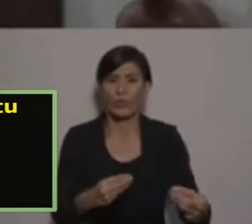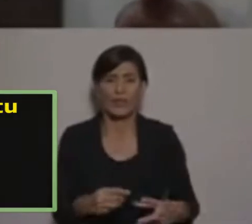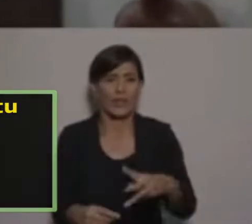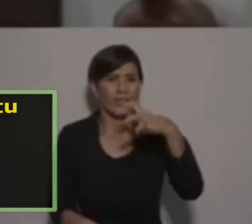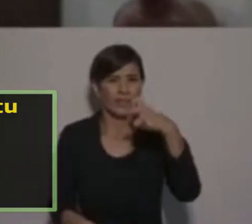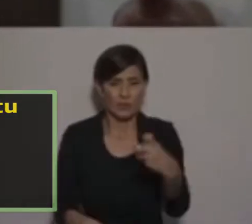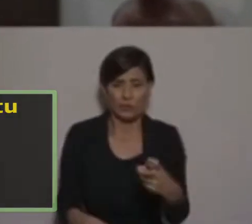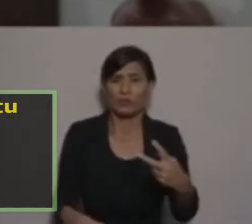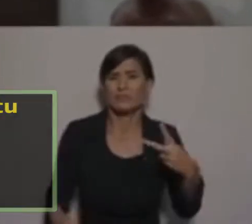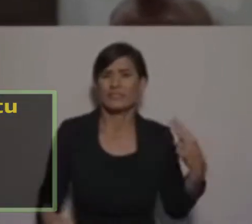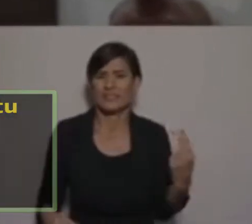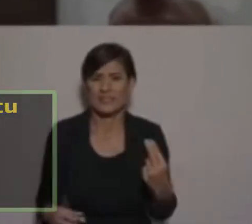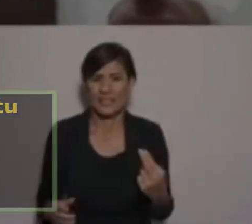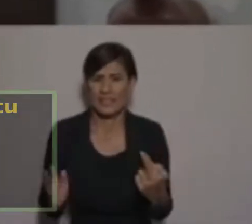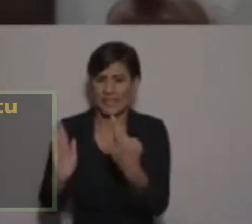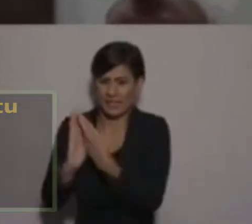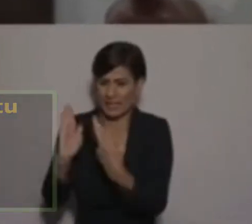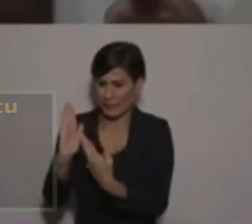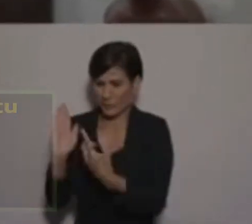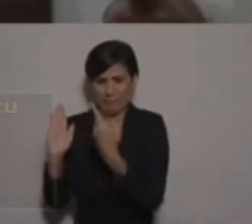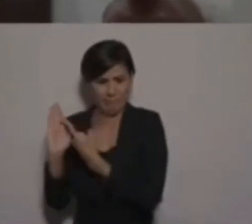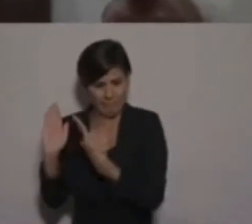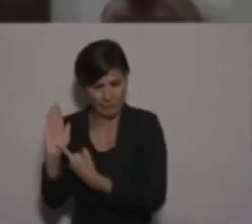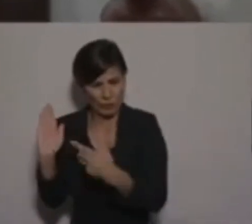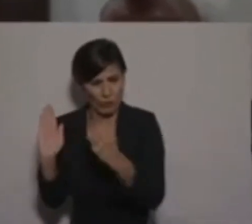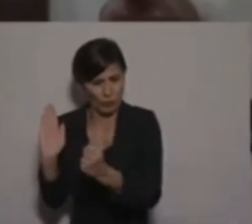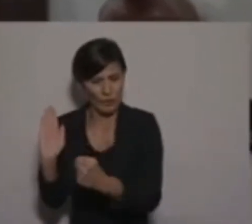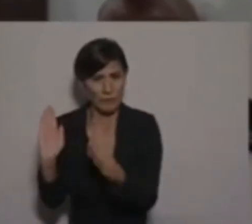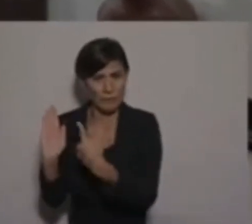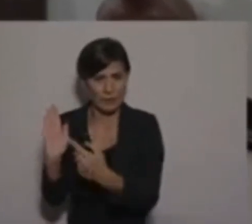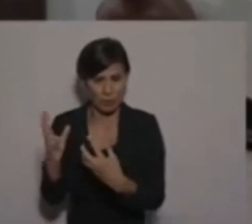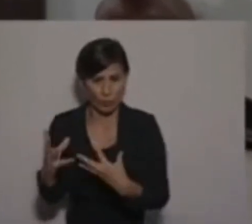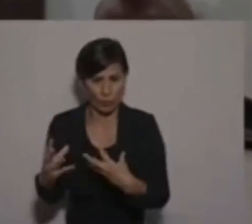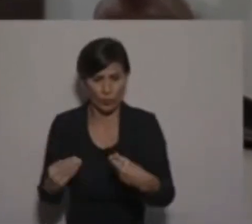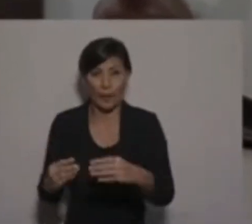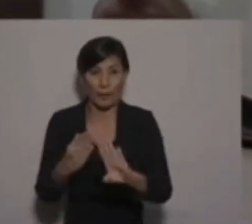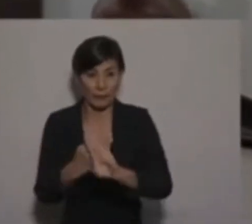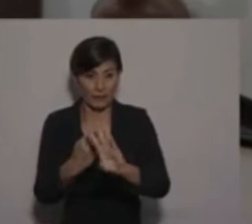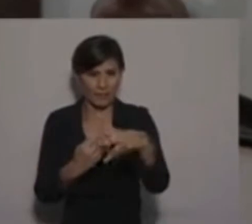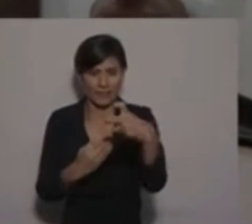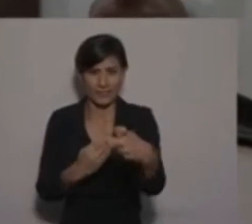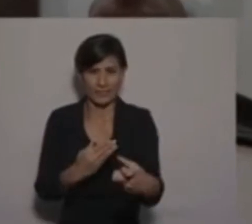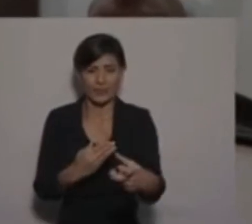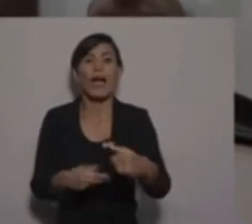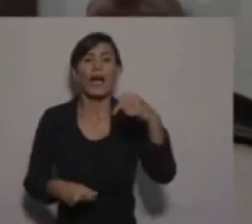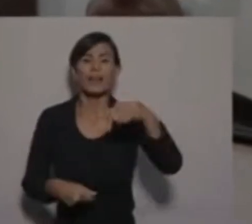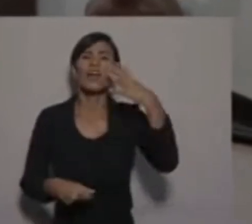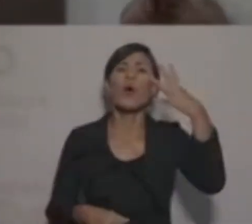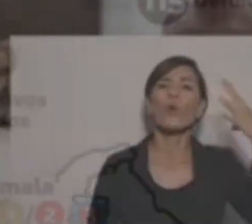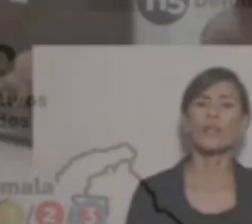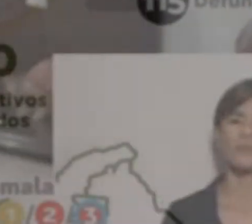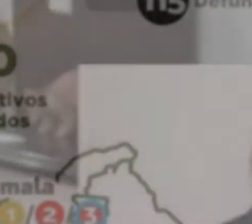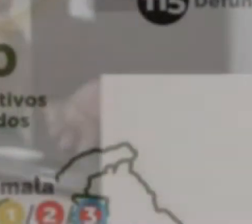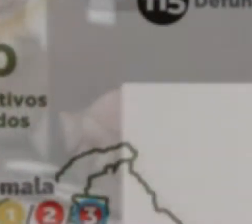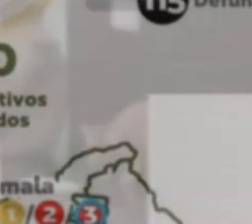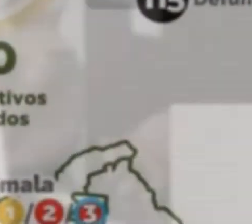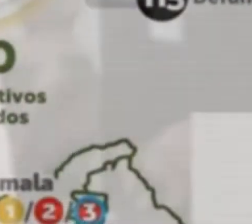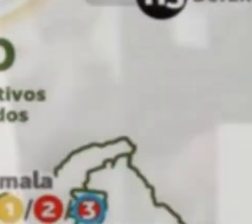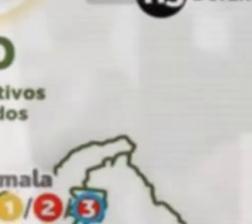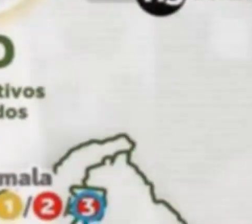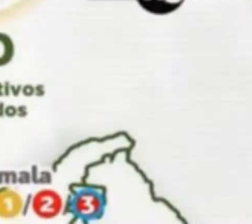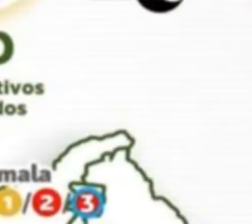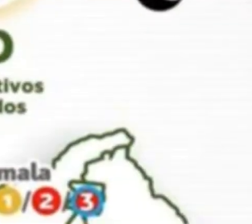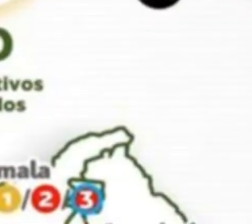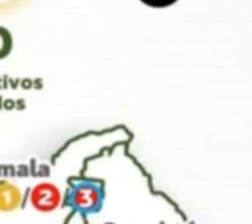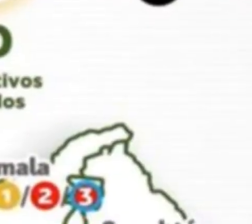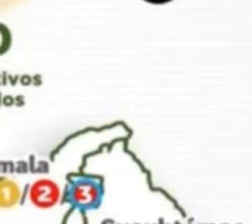ellas una bebé de apenas 5 meses de edad, por lo que extendió sus condolencias a todas las familias que han perdido a alguien. En este